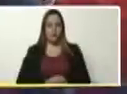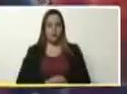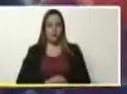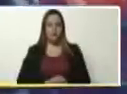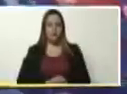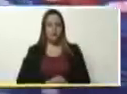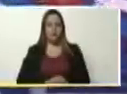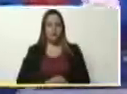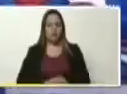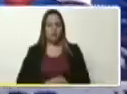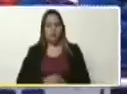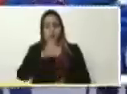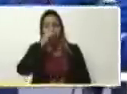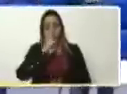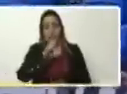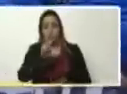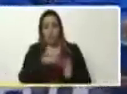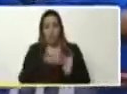Y el año